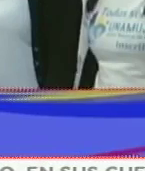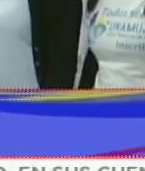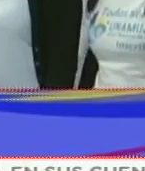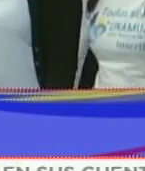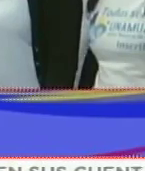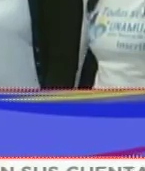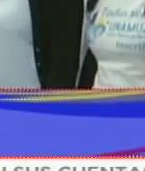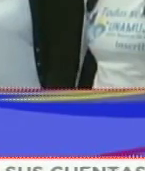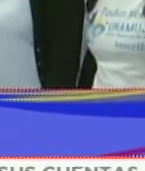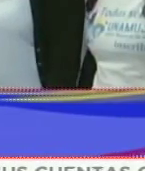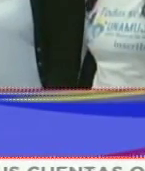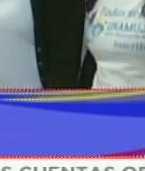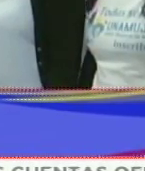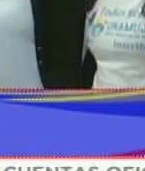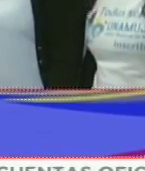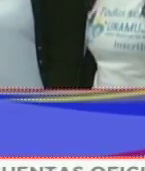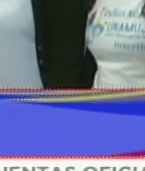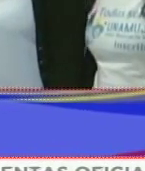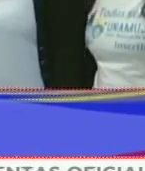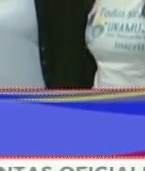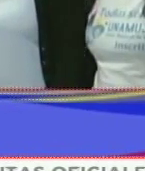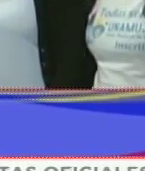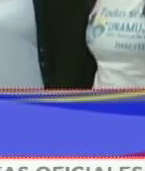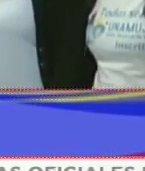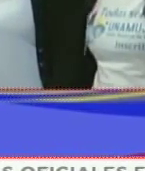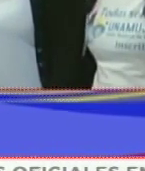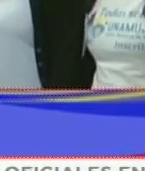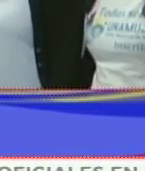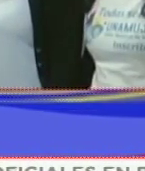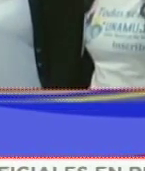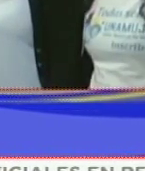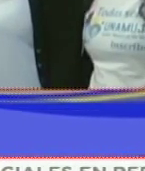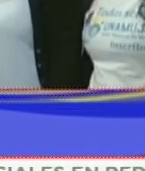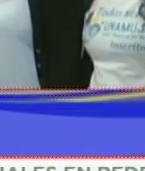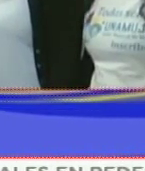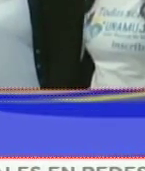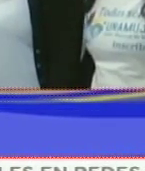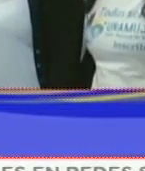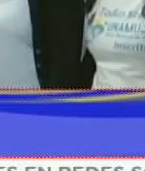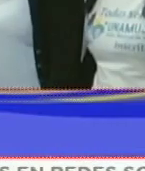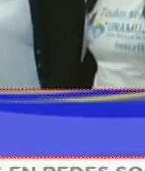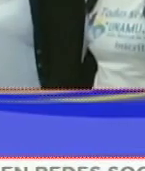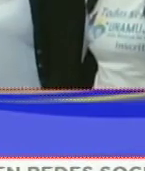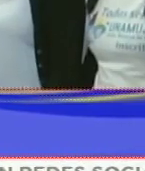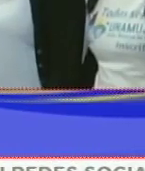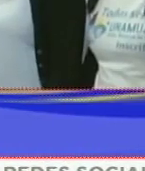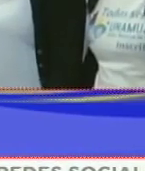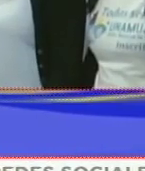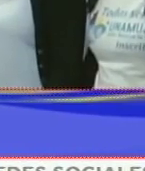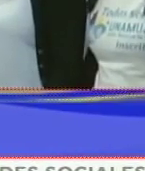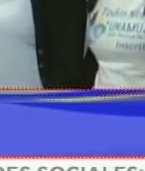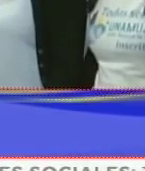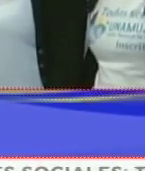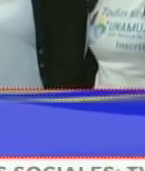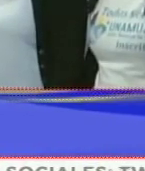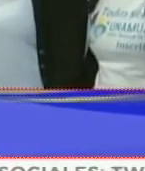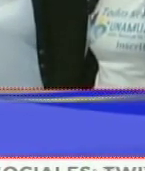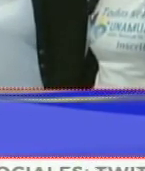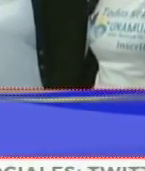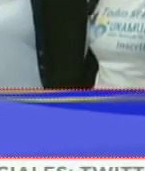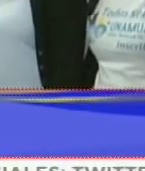este momento llevamos 6.000 consultas prenatales, dándole respuesta a nuestras gestantes aquí en el municipio